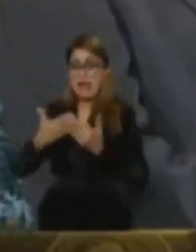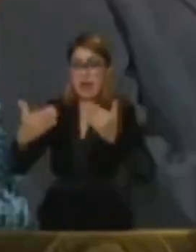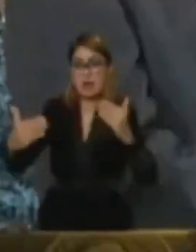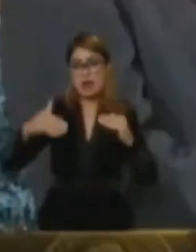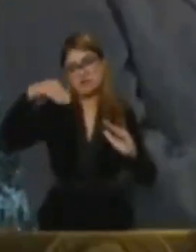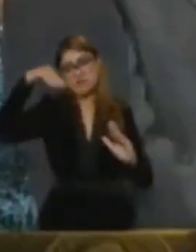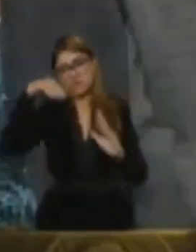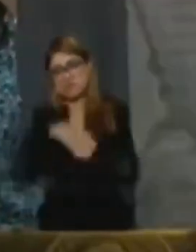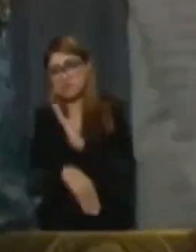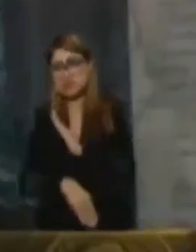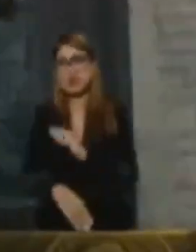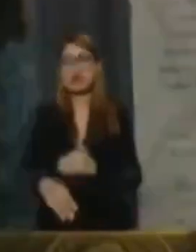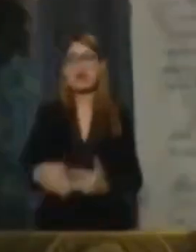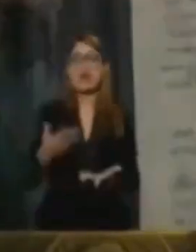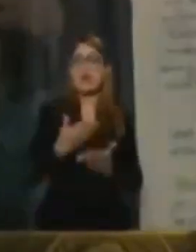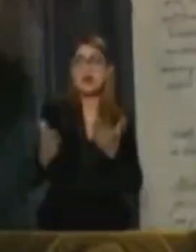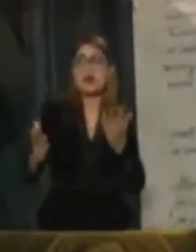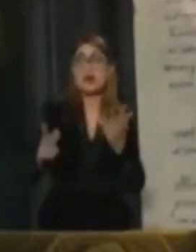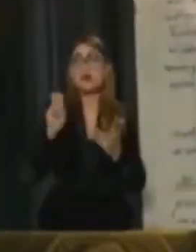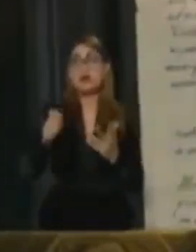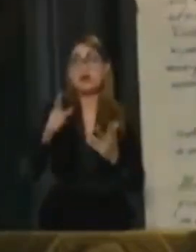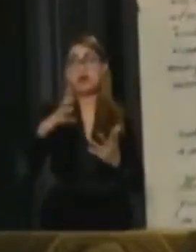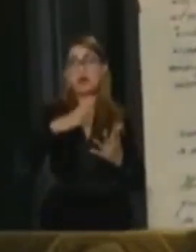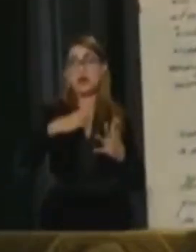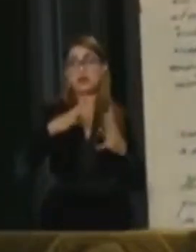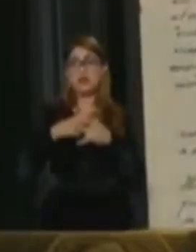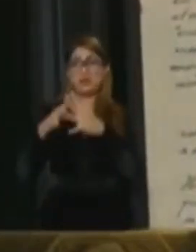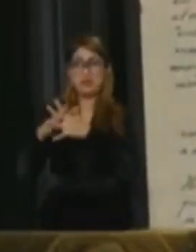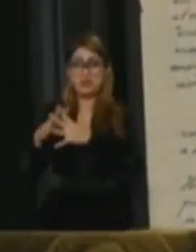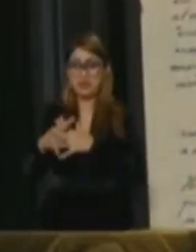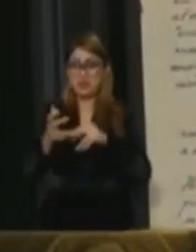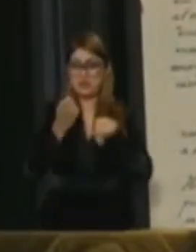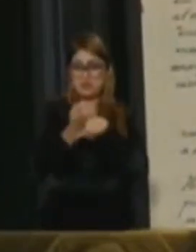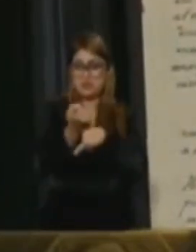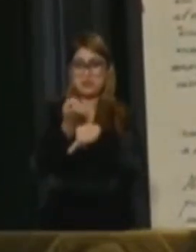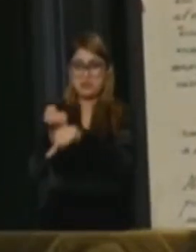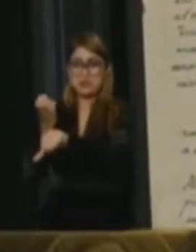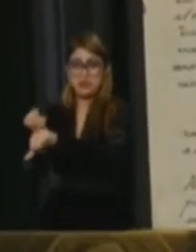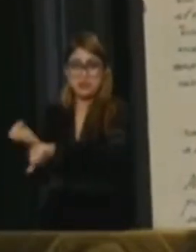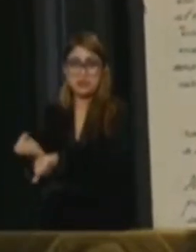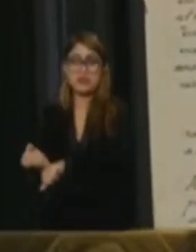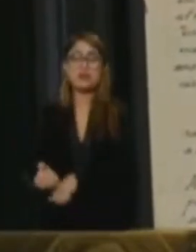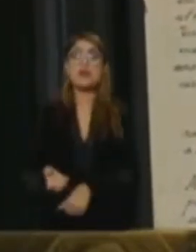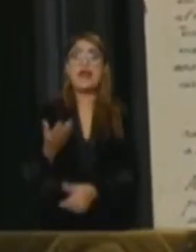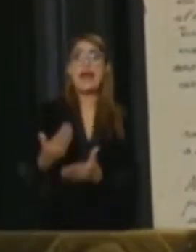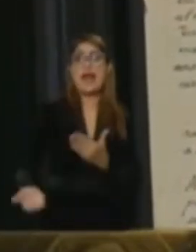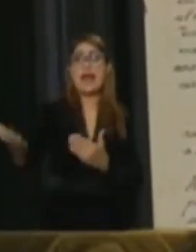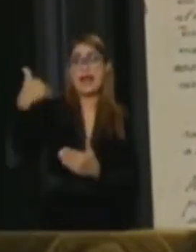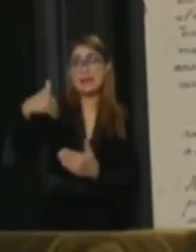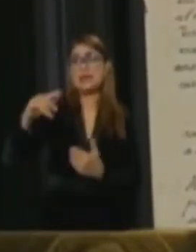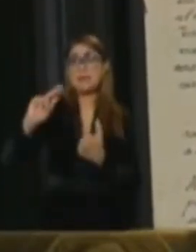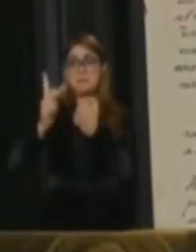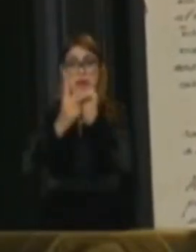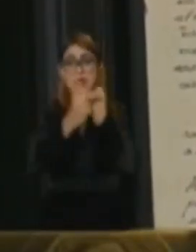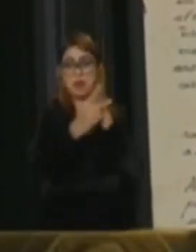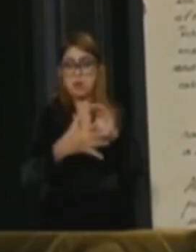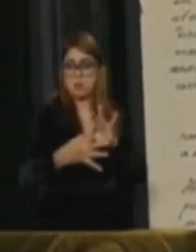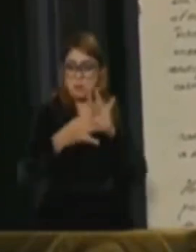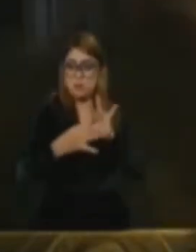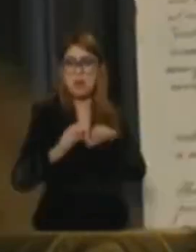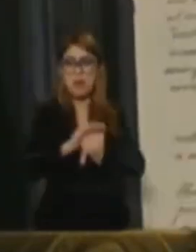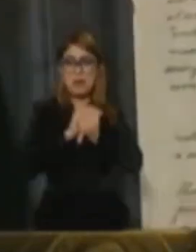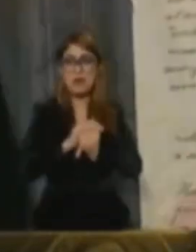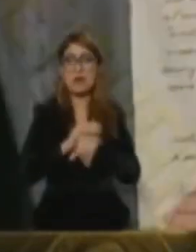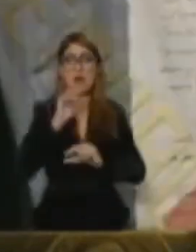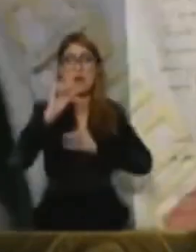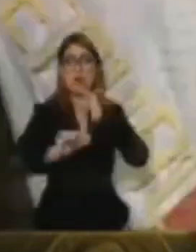La revolución se ha extendido en casi todos los estados. Muchas naciones, antes buenas amigas de México,